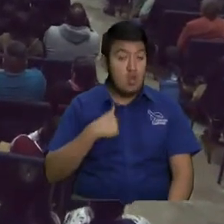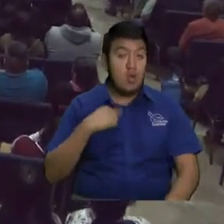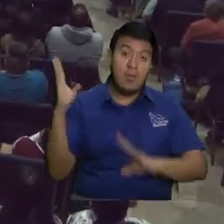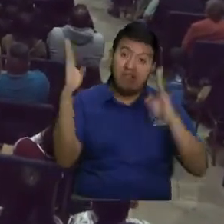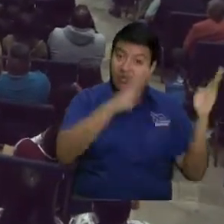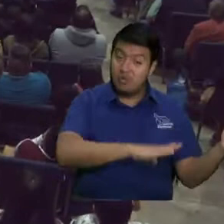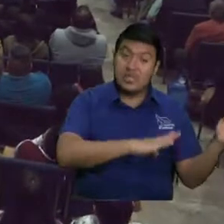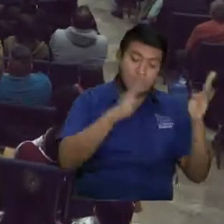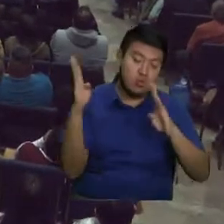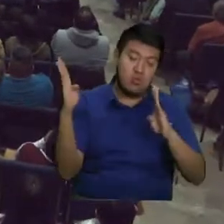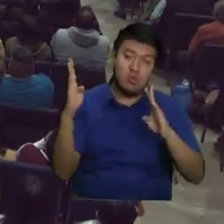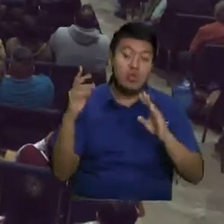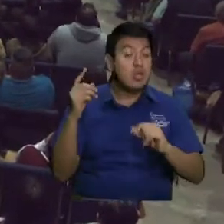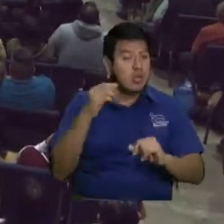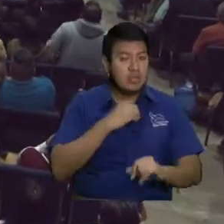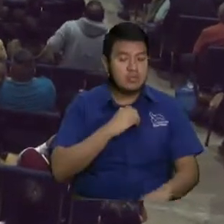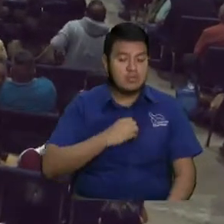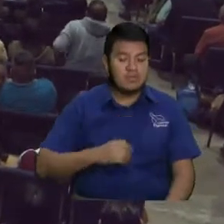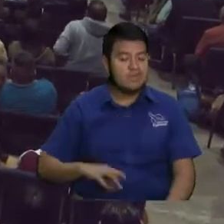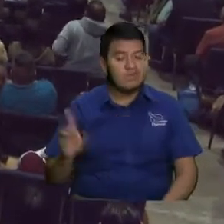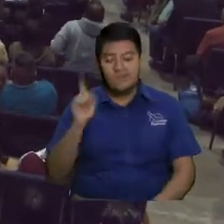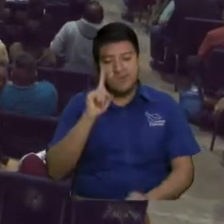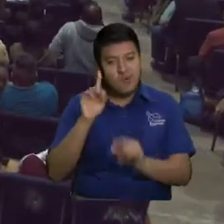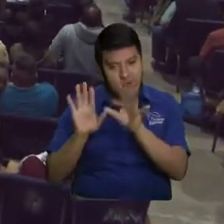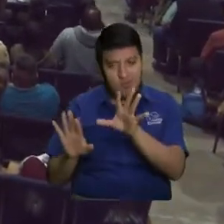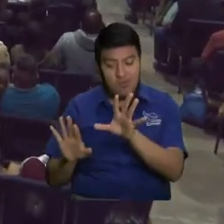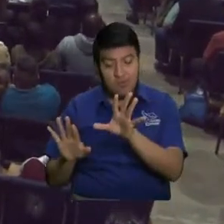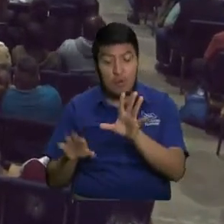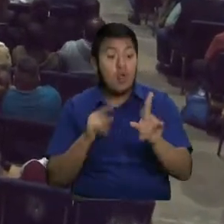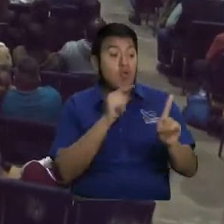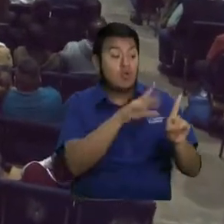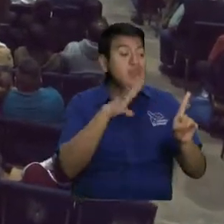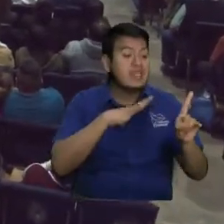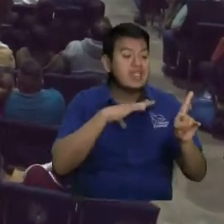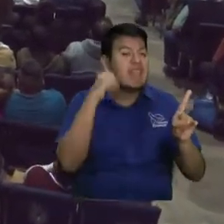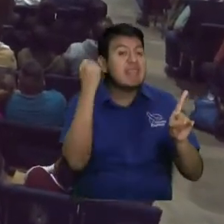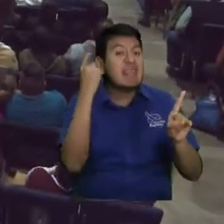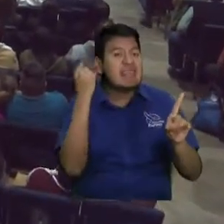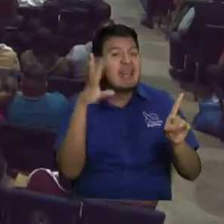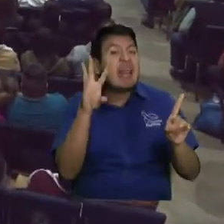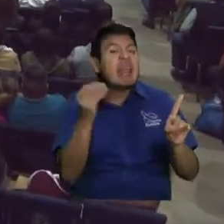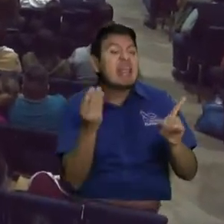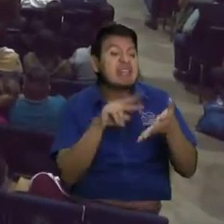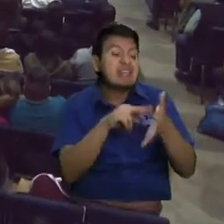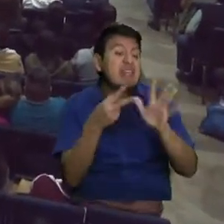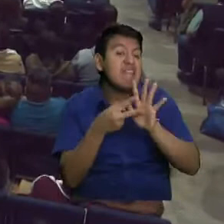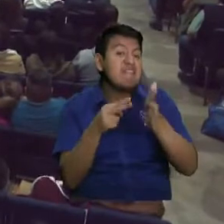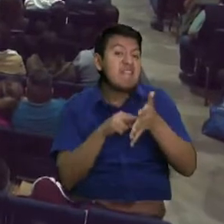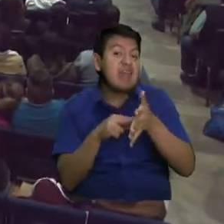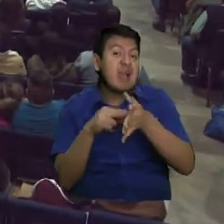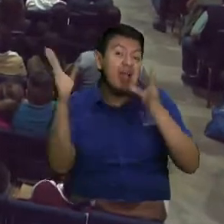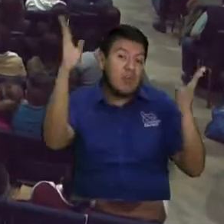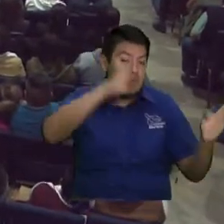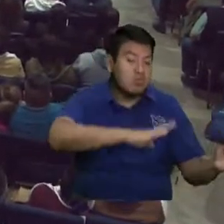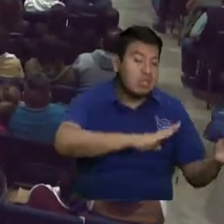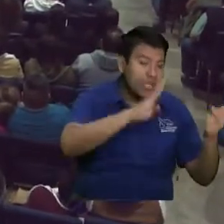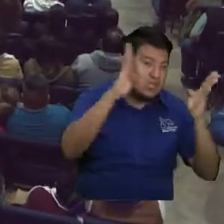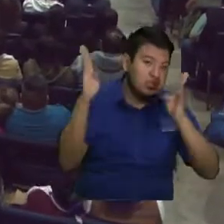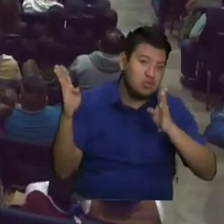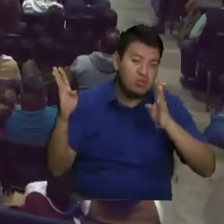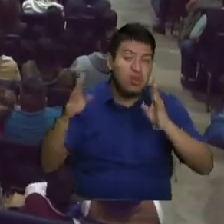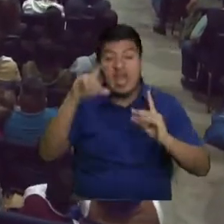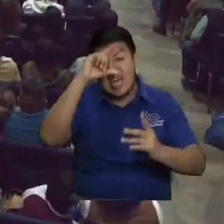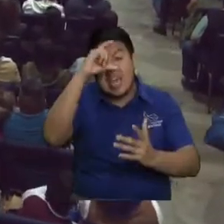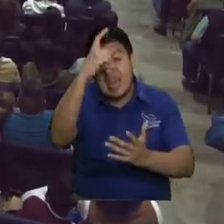no, le dije, así no es la cosa. Tú tienes que tener una conversión genuina,